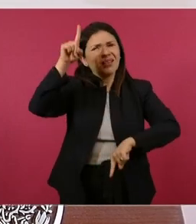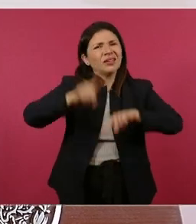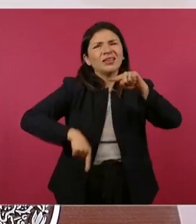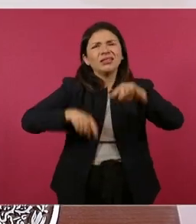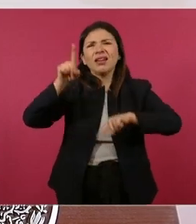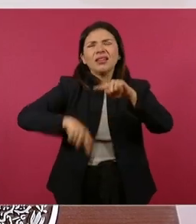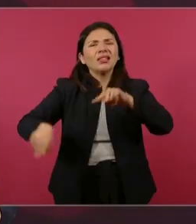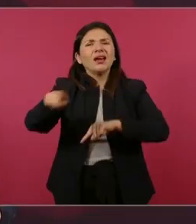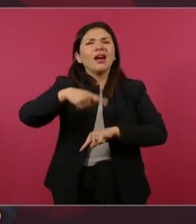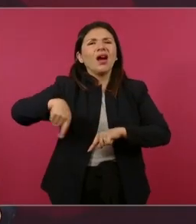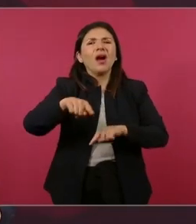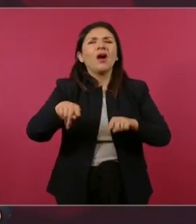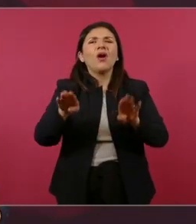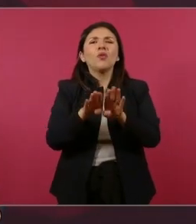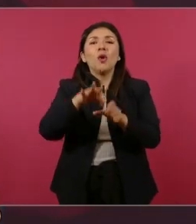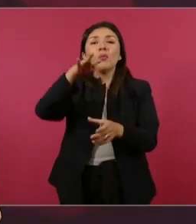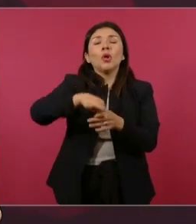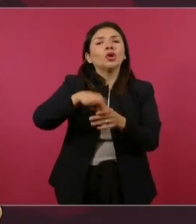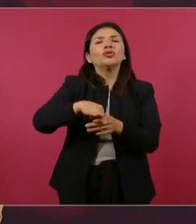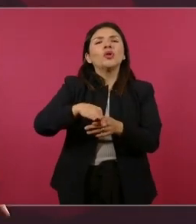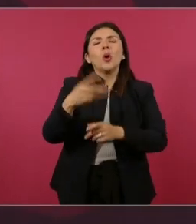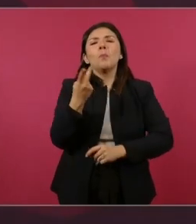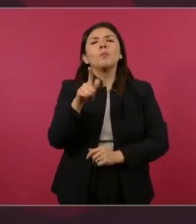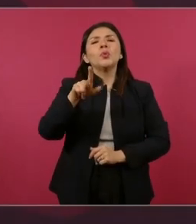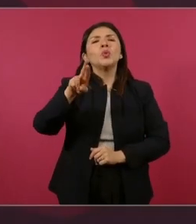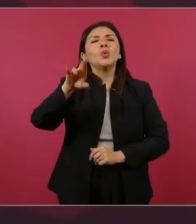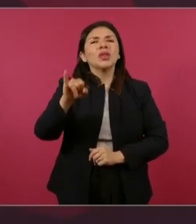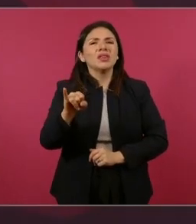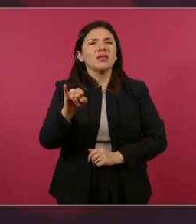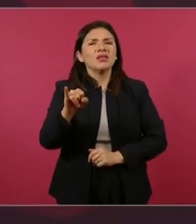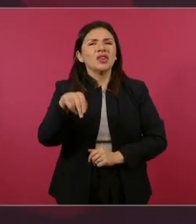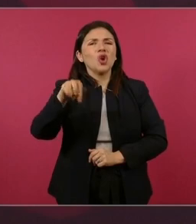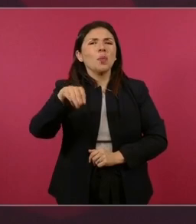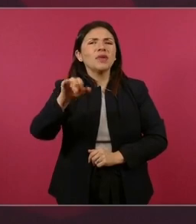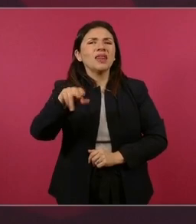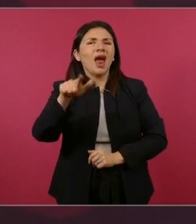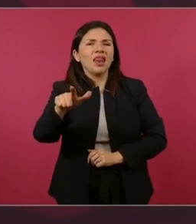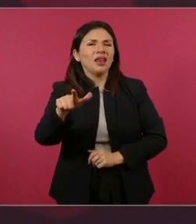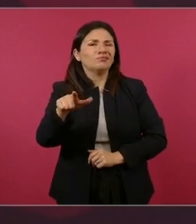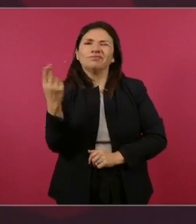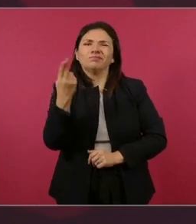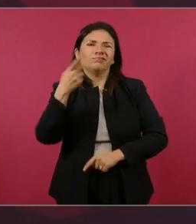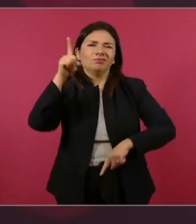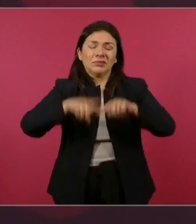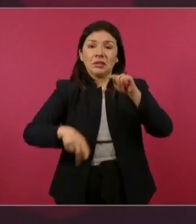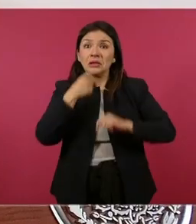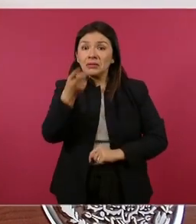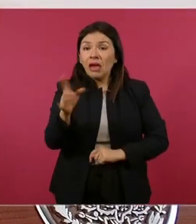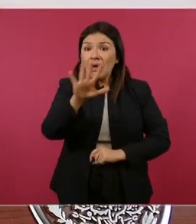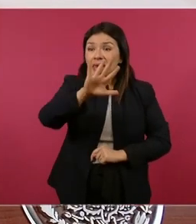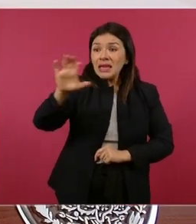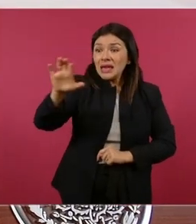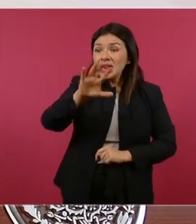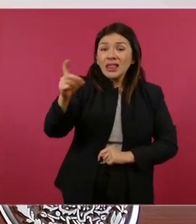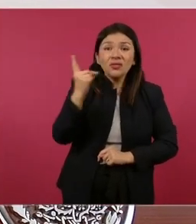plurinominales, que en vez de que haya 500